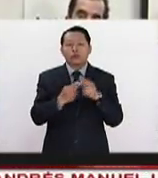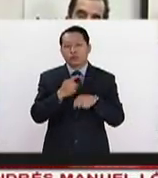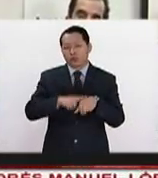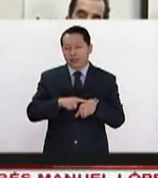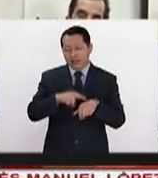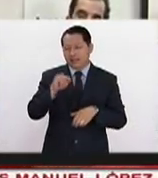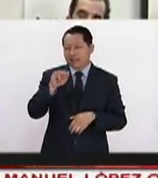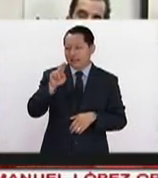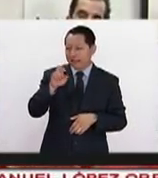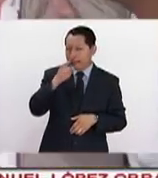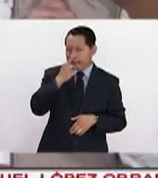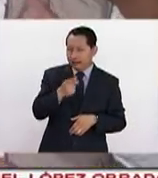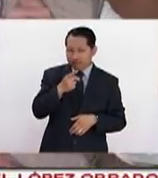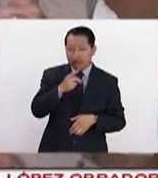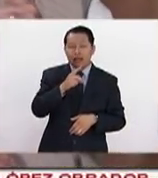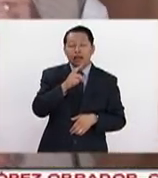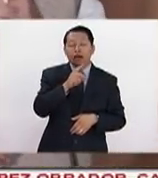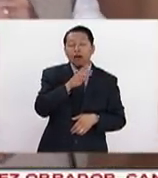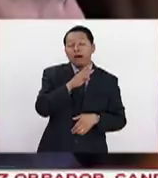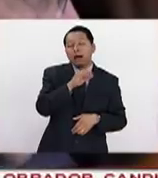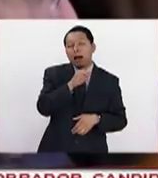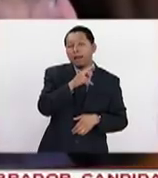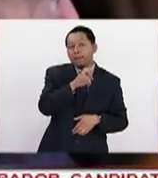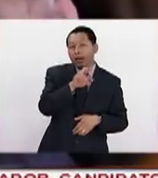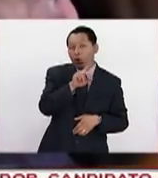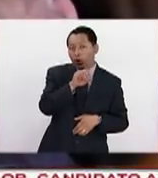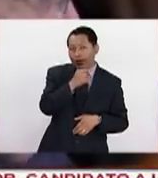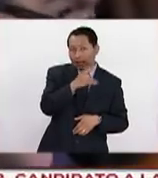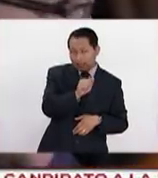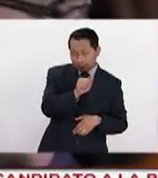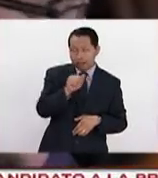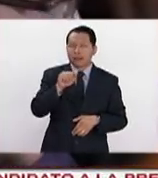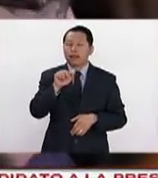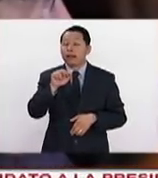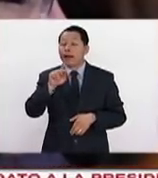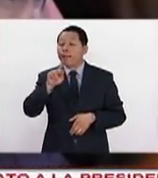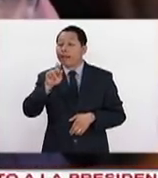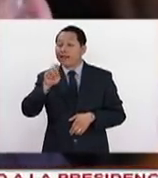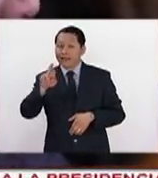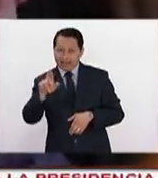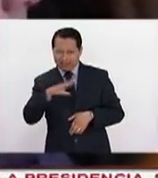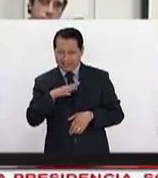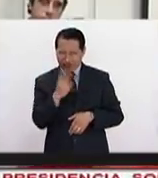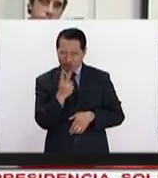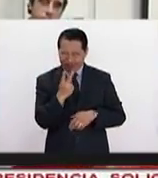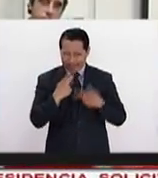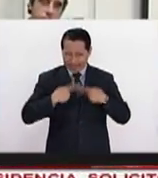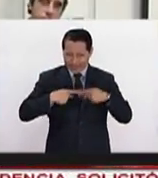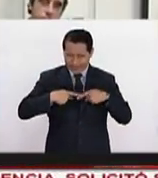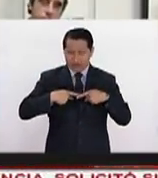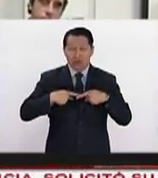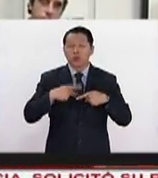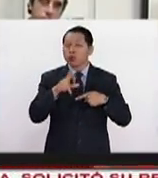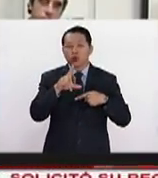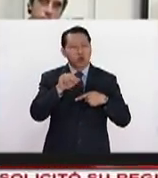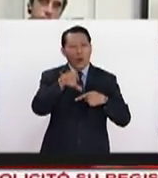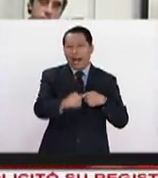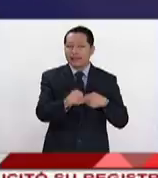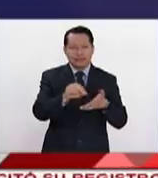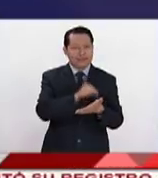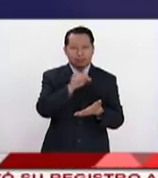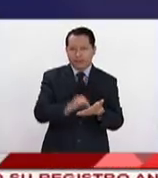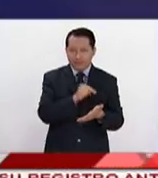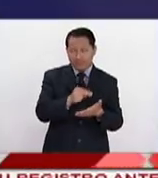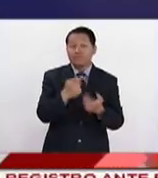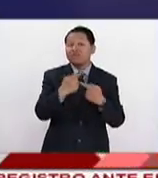Electoral determinó que Jaime Rodríguez el Bronco y Armando Ríos Peter no alcanzaron las firmas necesarias para solicitar la candidatura presidencial, mientras